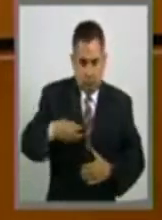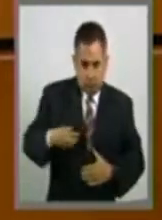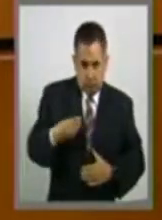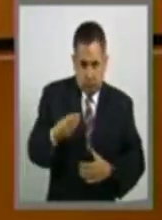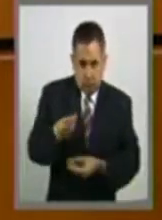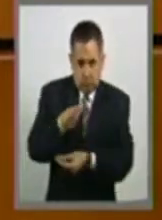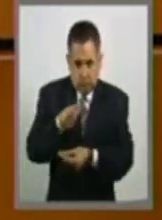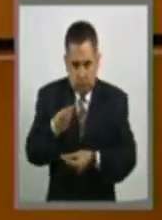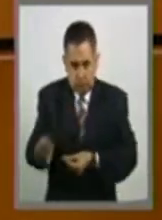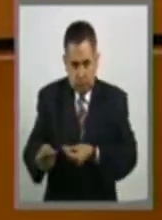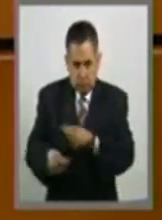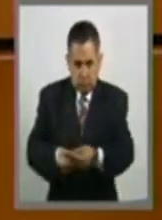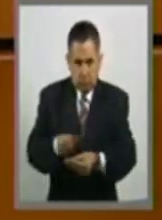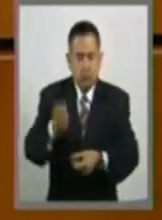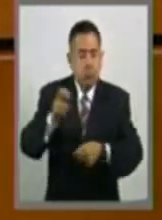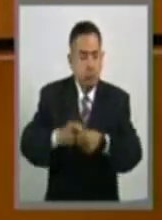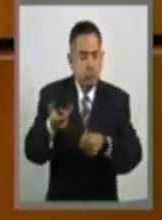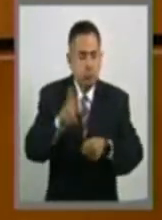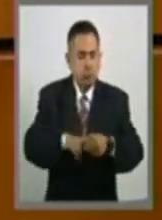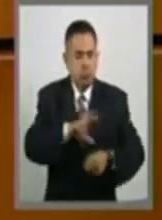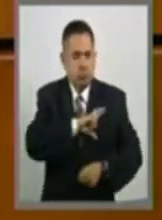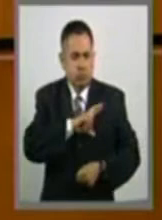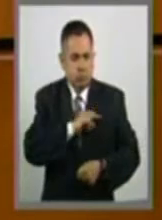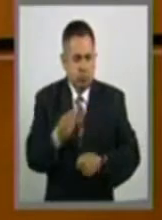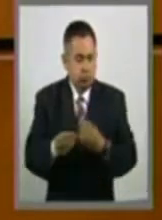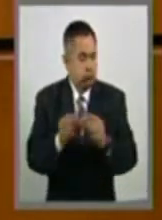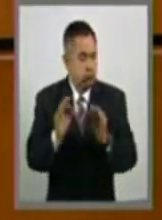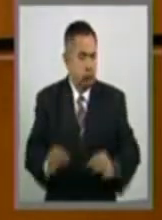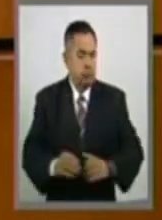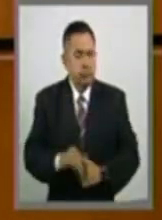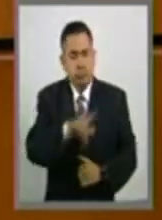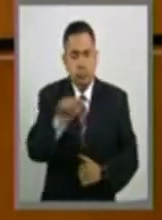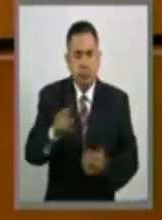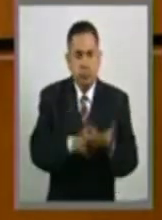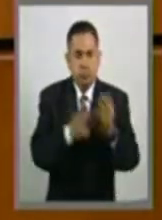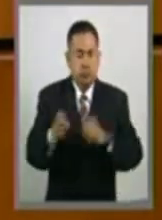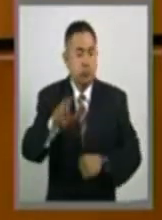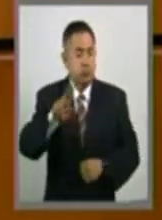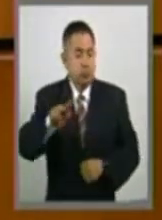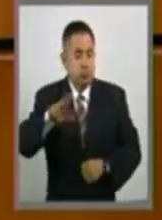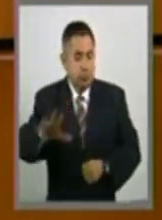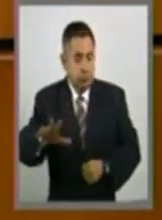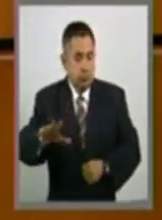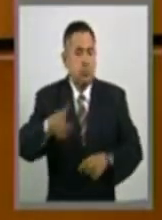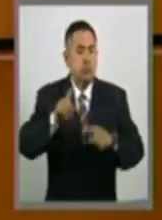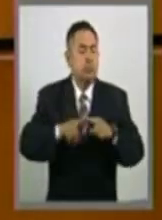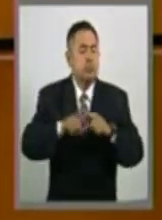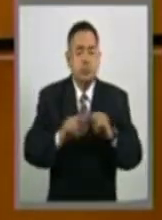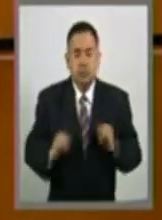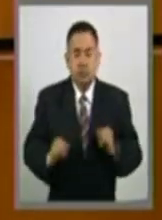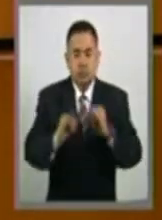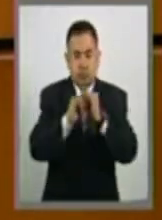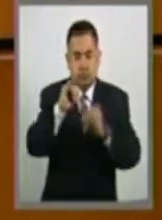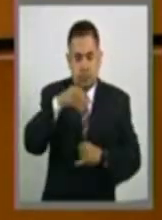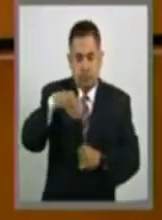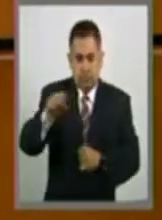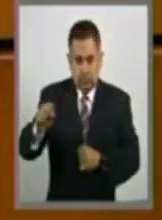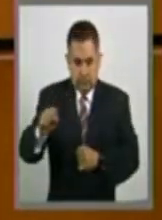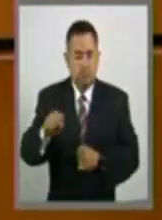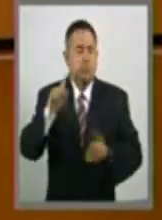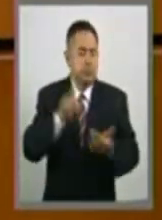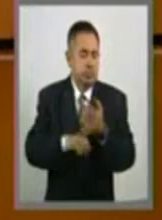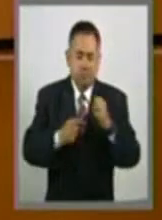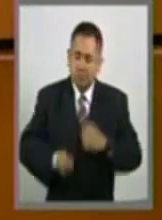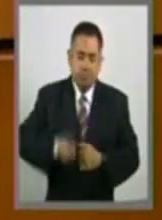privados. En 1985, se llevó a cabo en el Instituto Mexicano del Seguro Social el